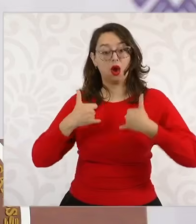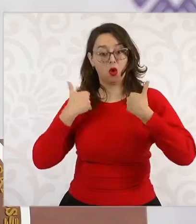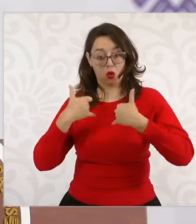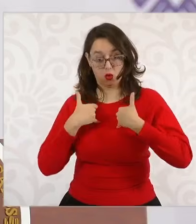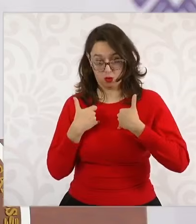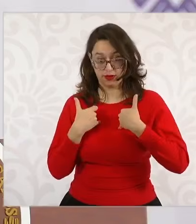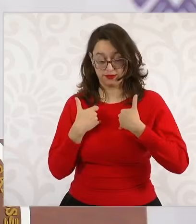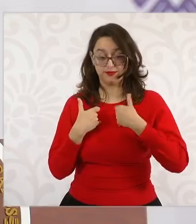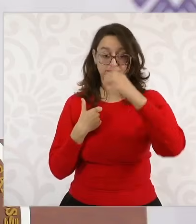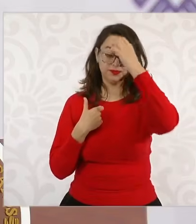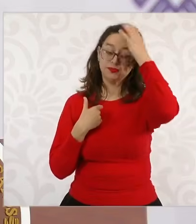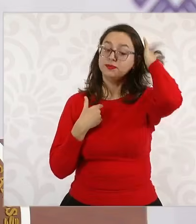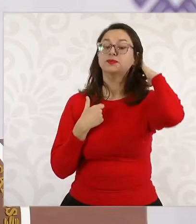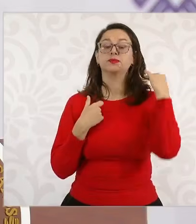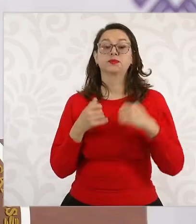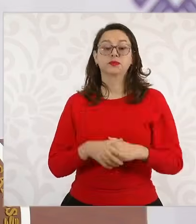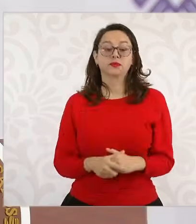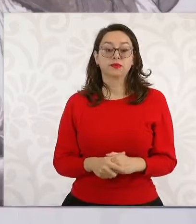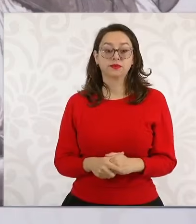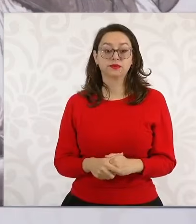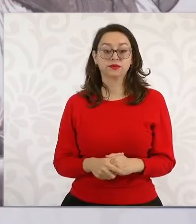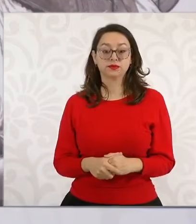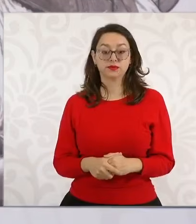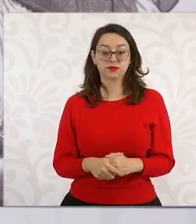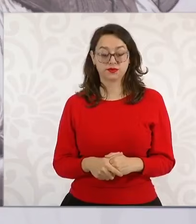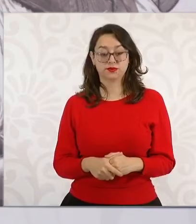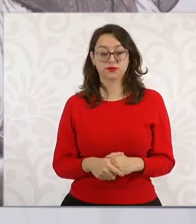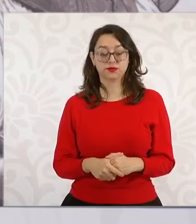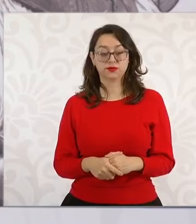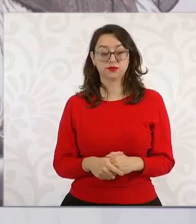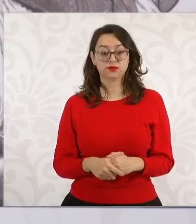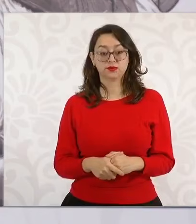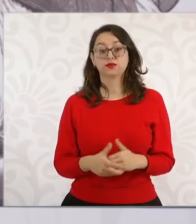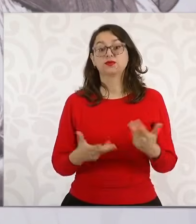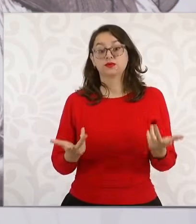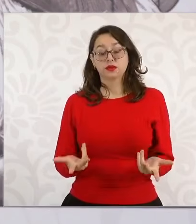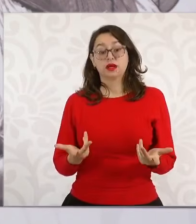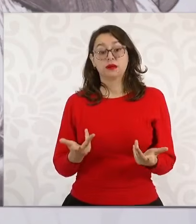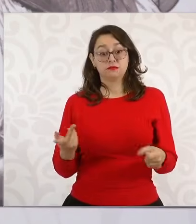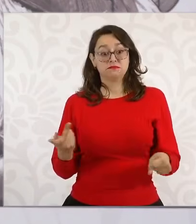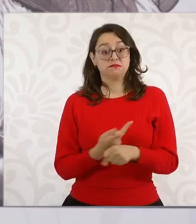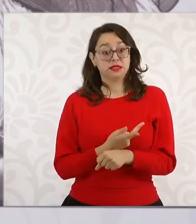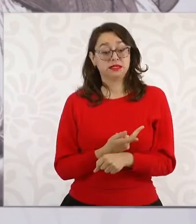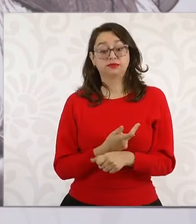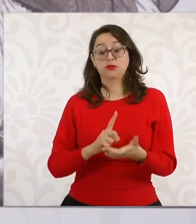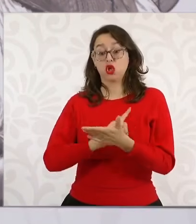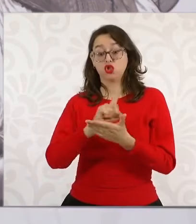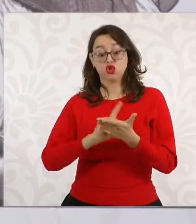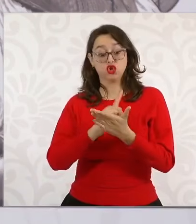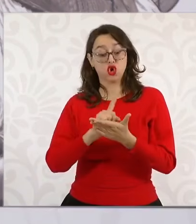Para atender el problema de la violencia generada por el tráfico de